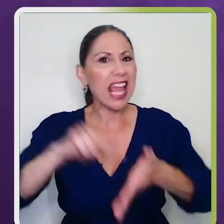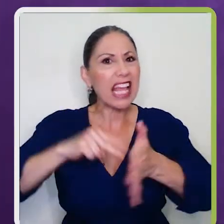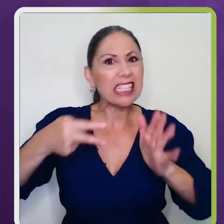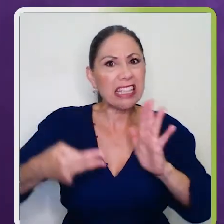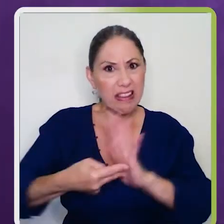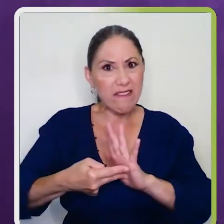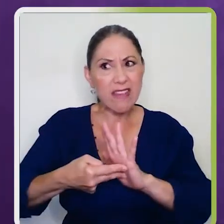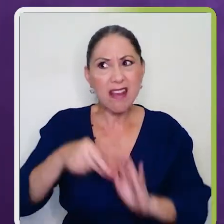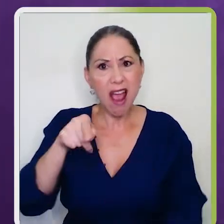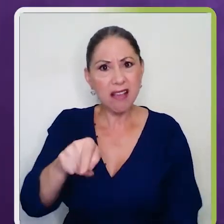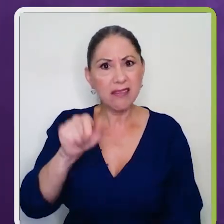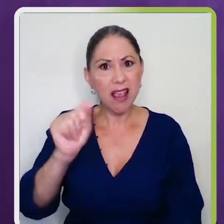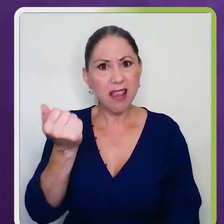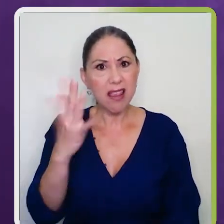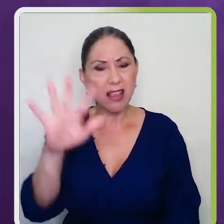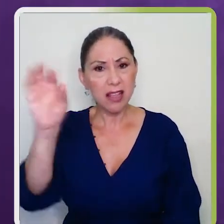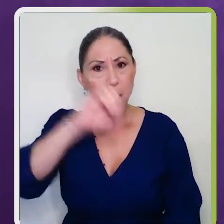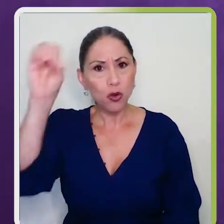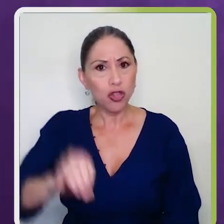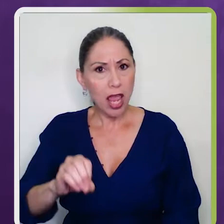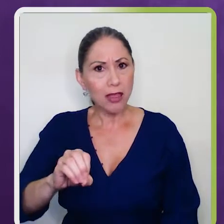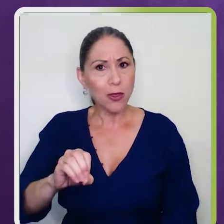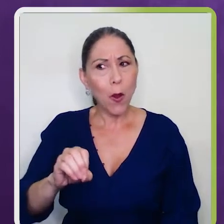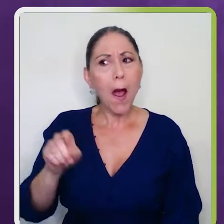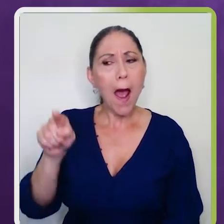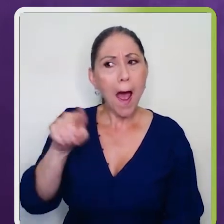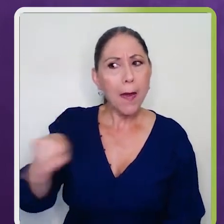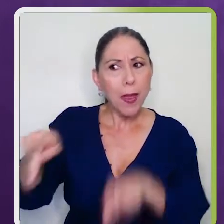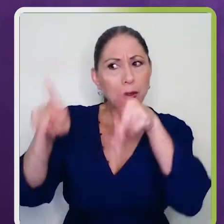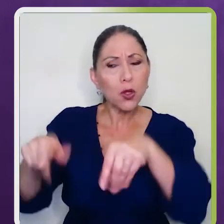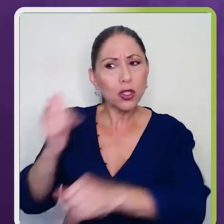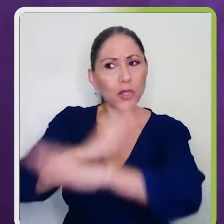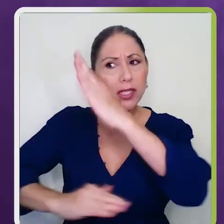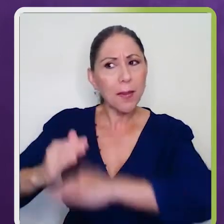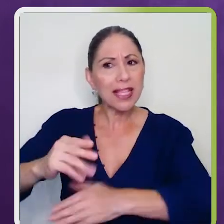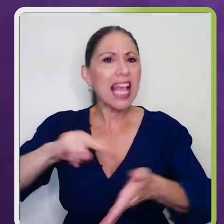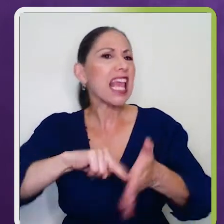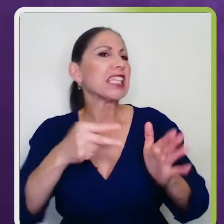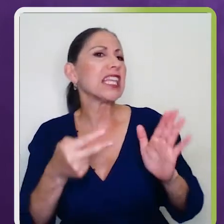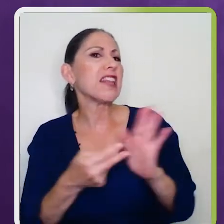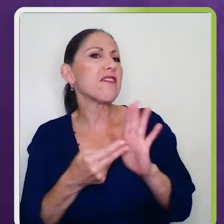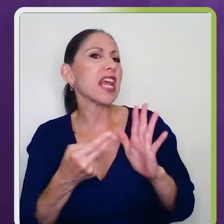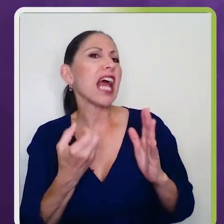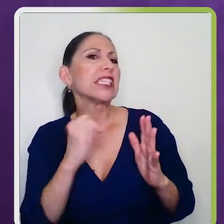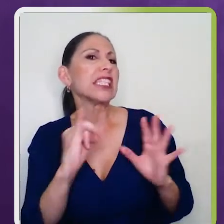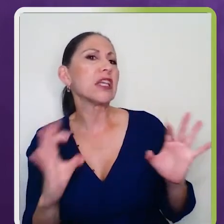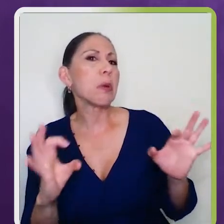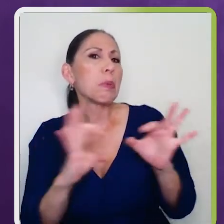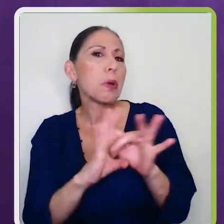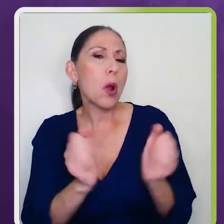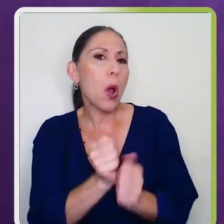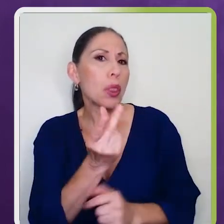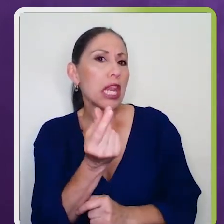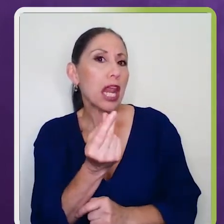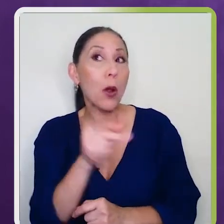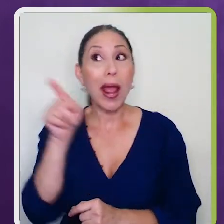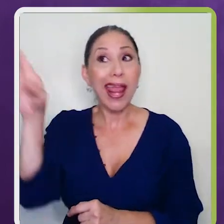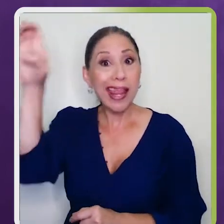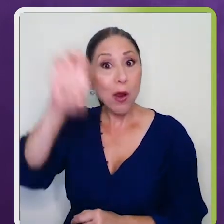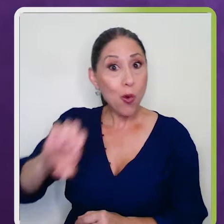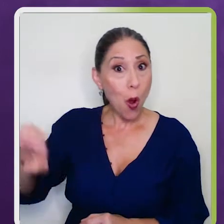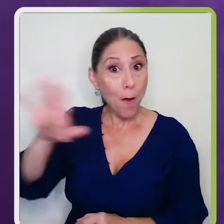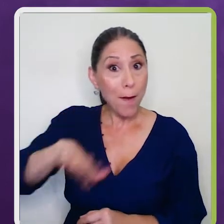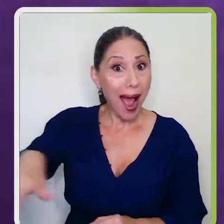este 15% en relación a dinero, ¿verdad? O sea, en Europa el turismo accesible al año